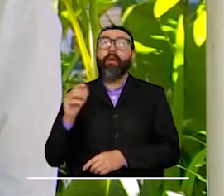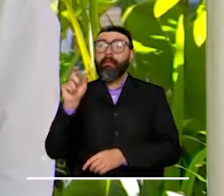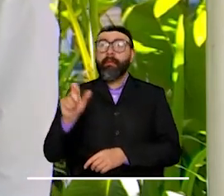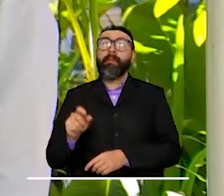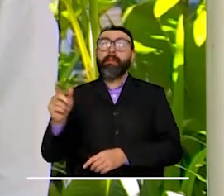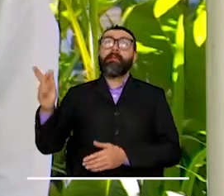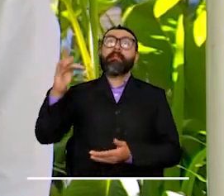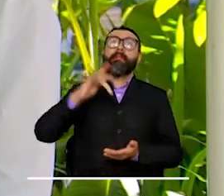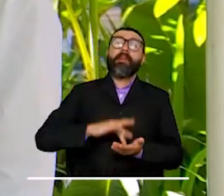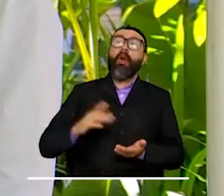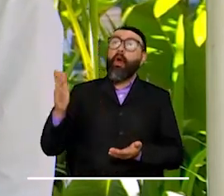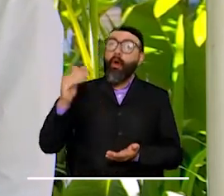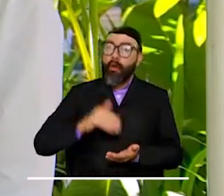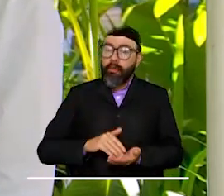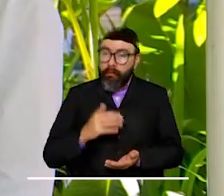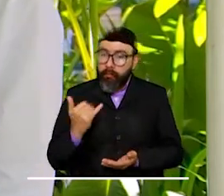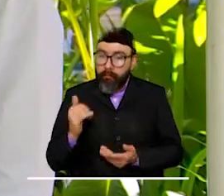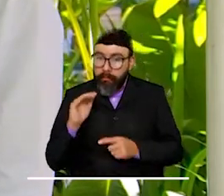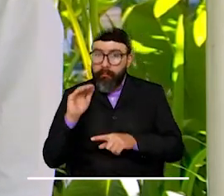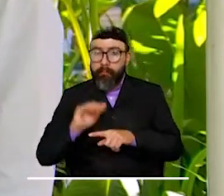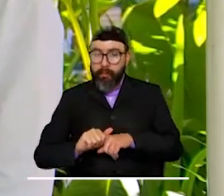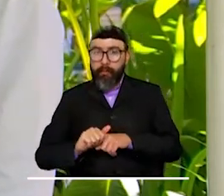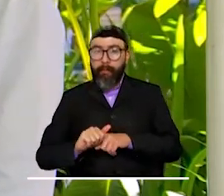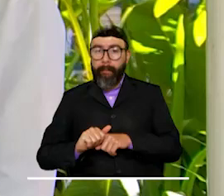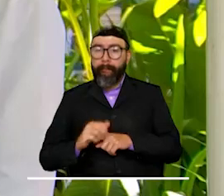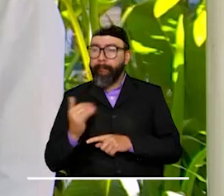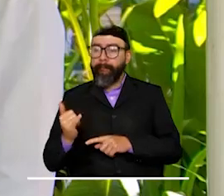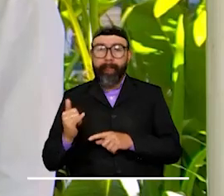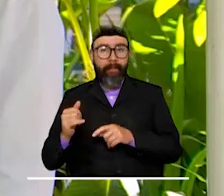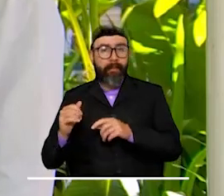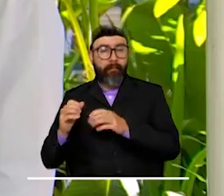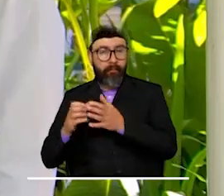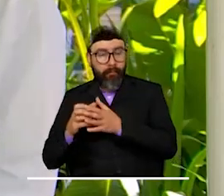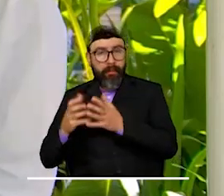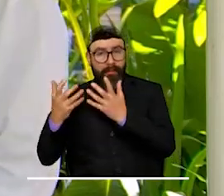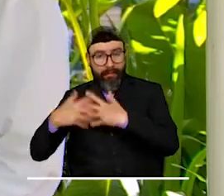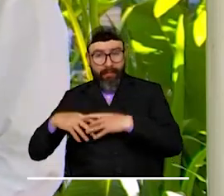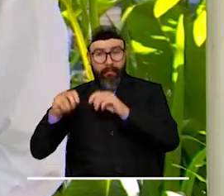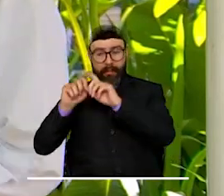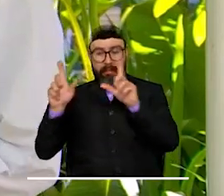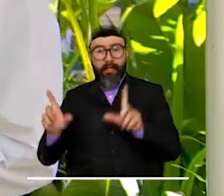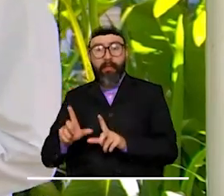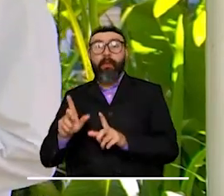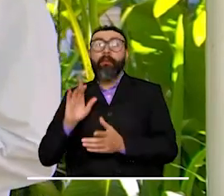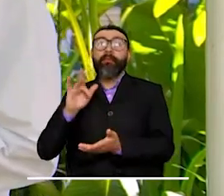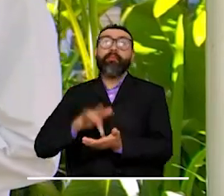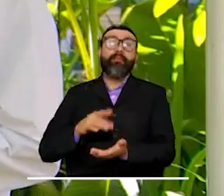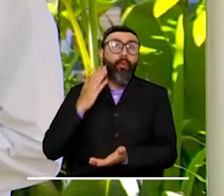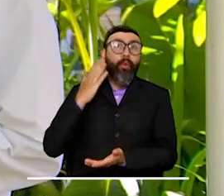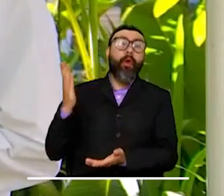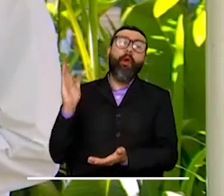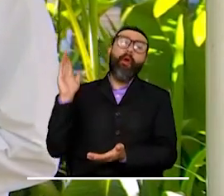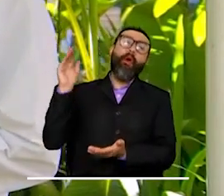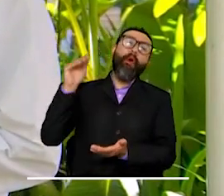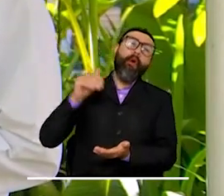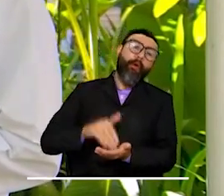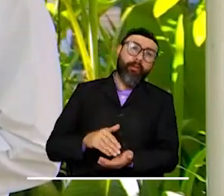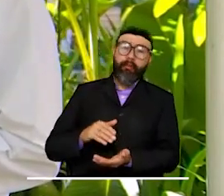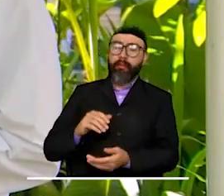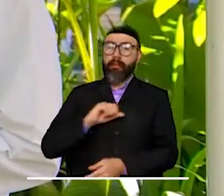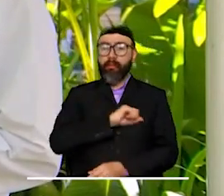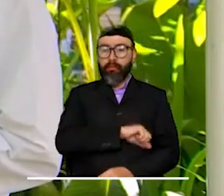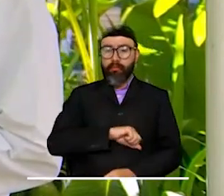vez a sacar una cita, y si es en el sistema de salud, cuándo le vuelven a dar una oportunidad para ir a una consulta o para mandarle otra